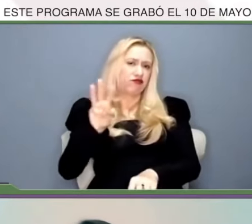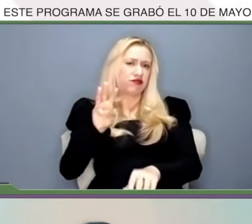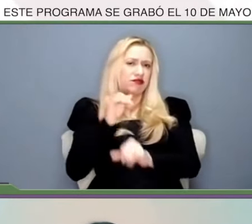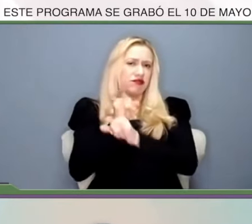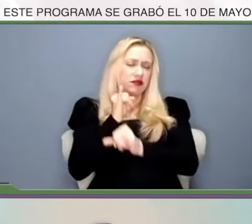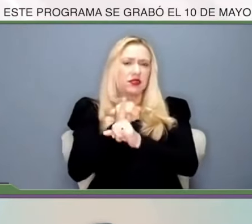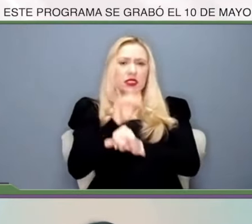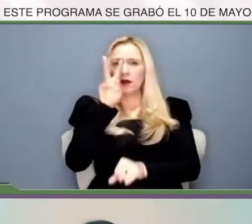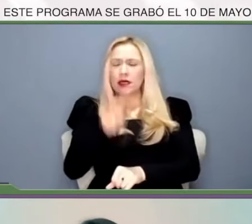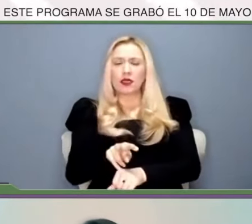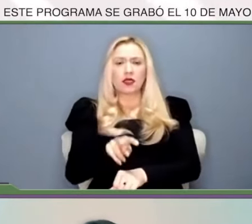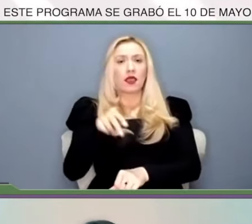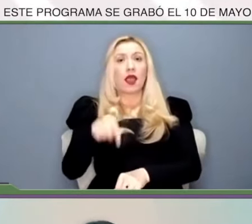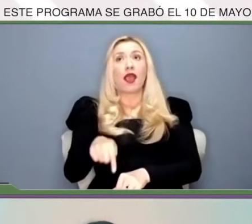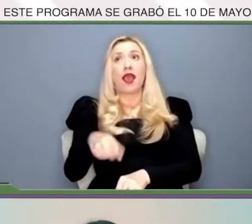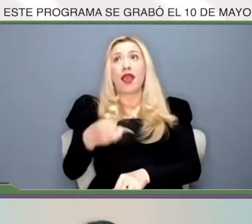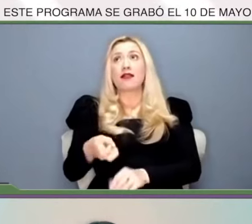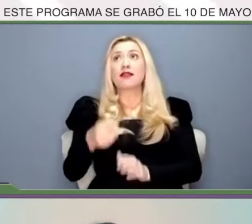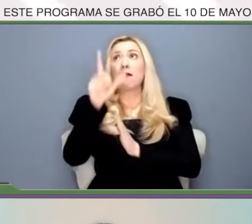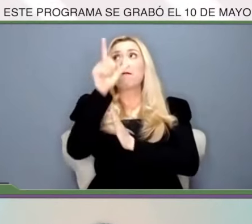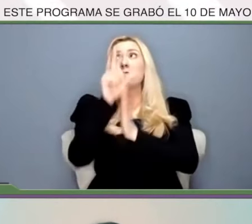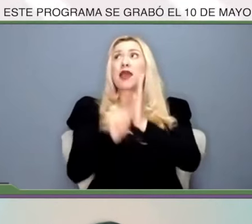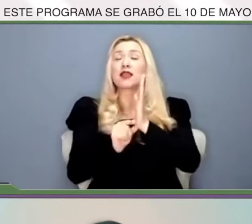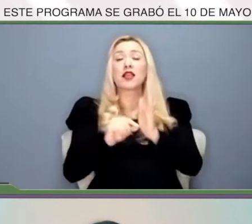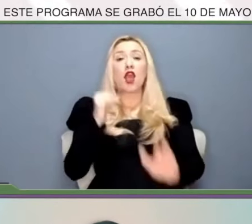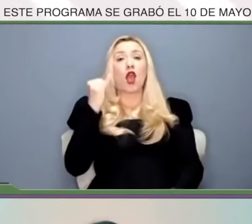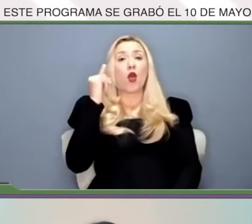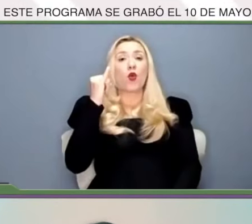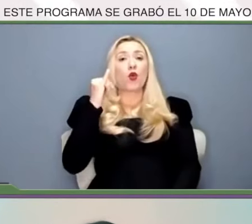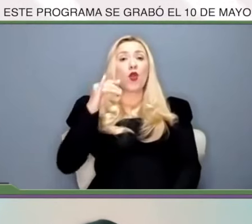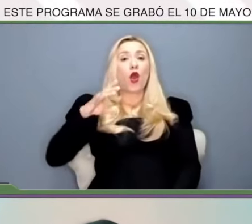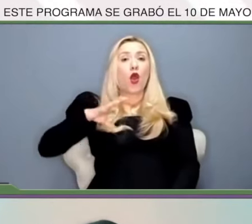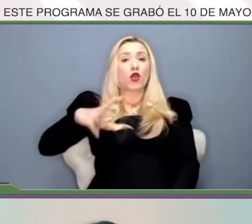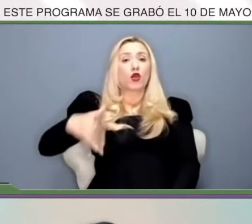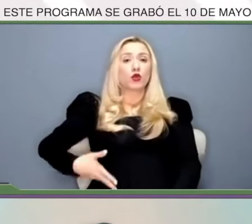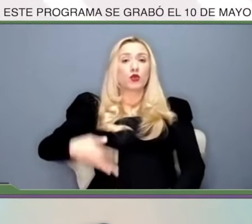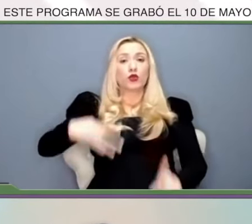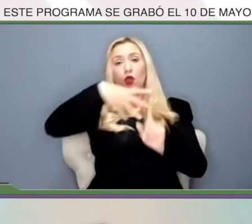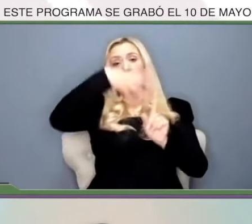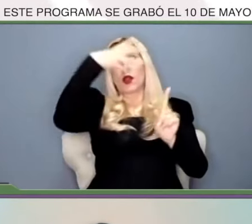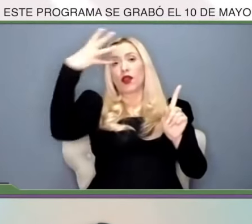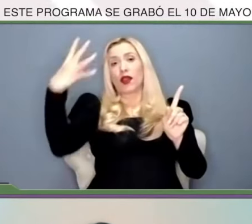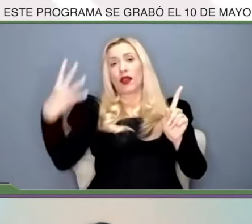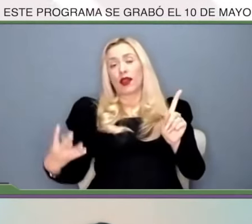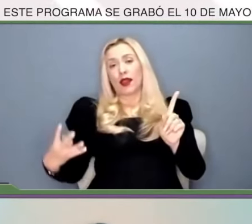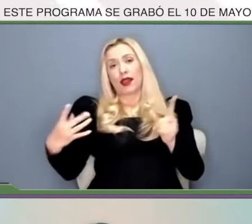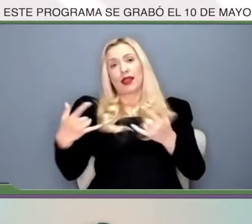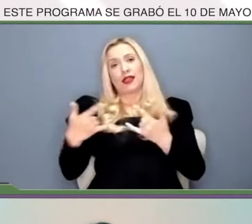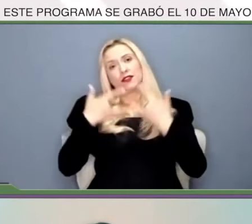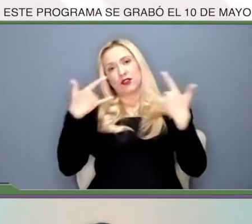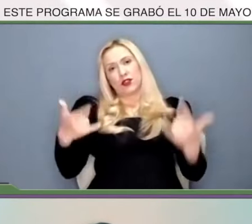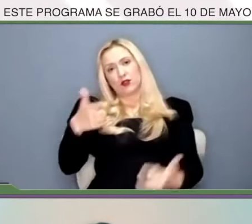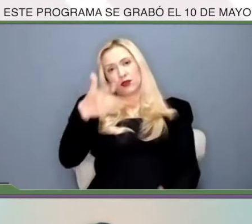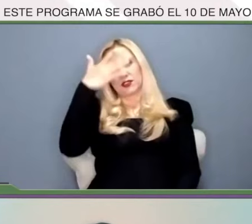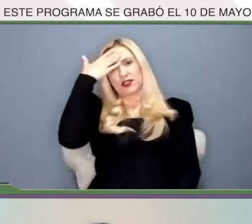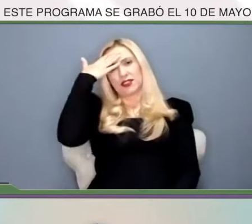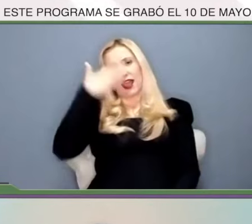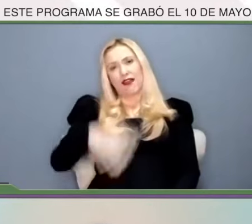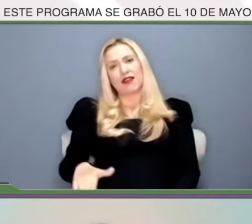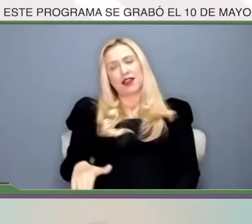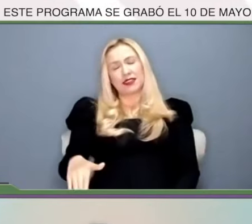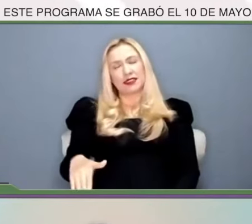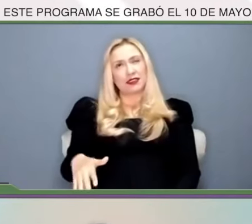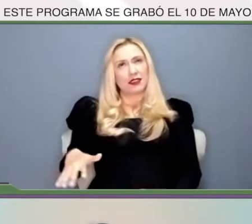tan importante para nosotros, que es el mes del orgullo, un mes histórico, ya que por supuesto son los que